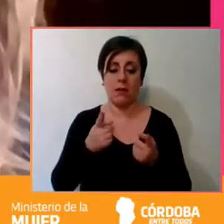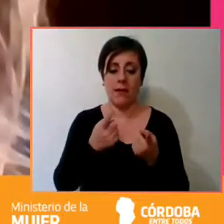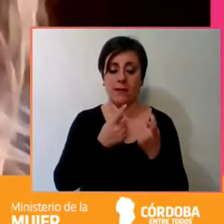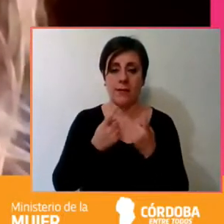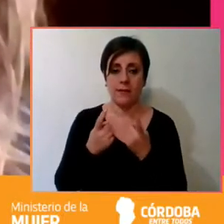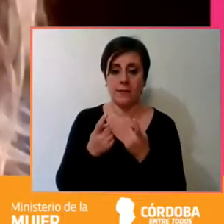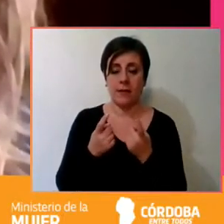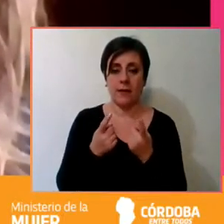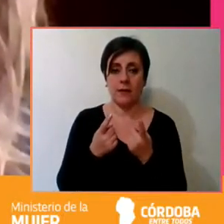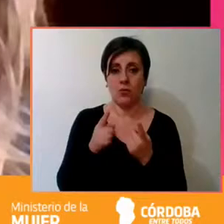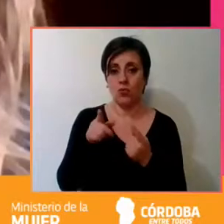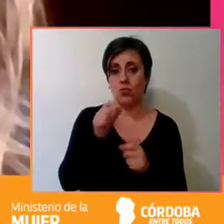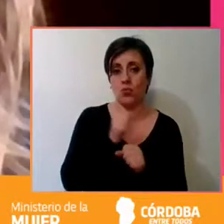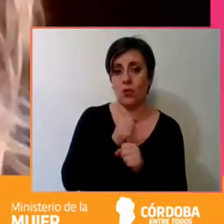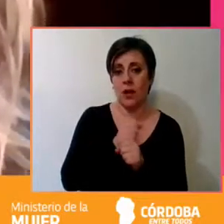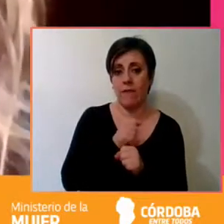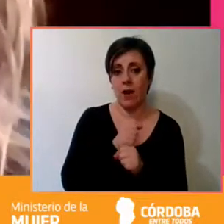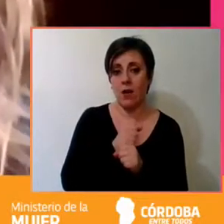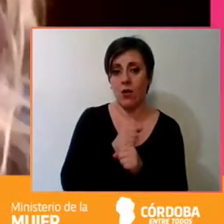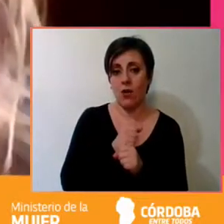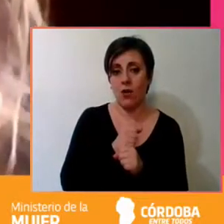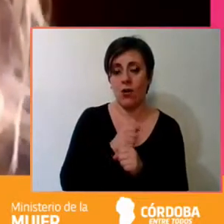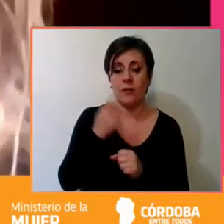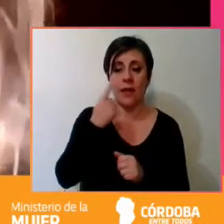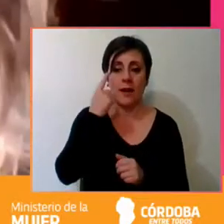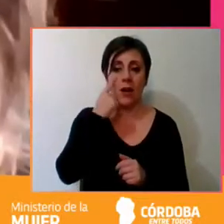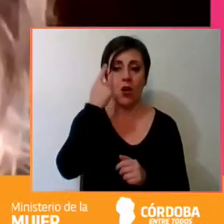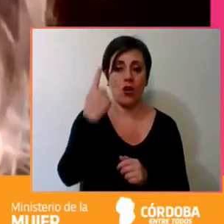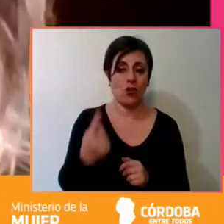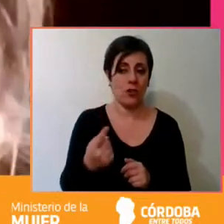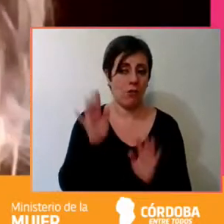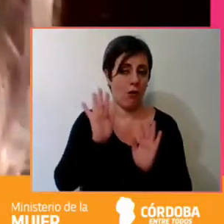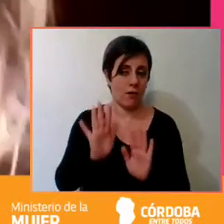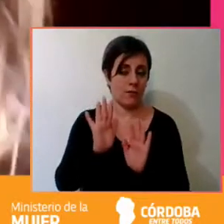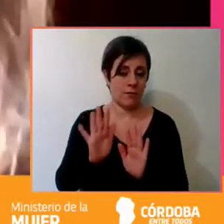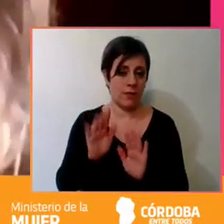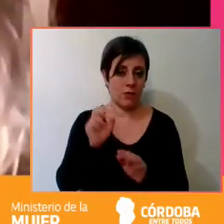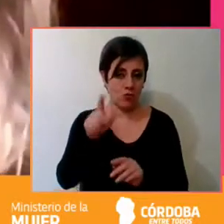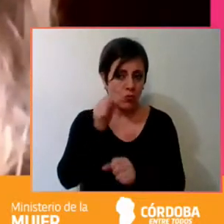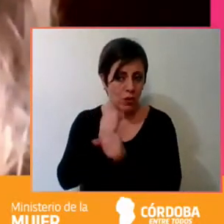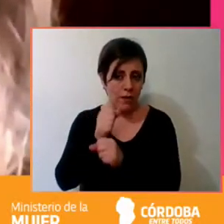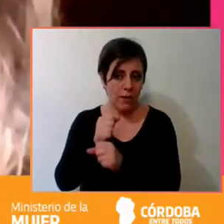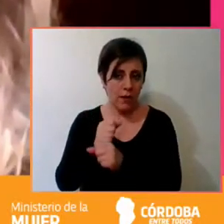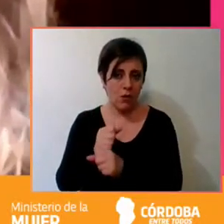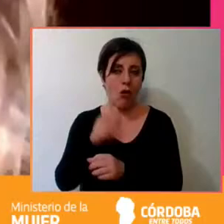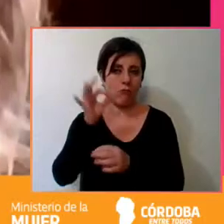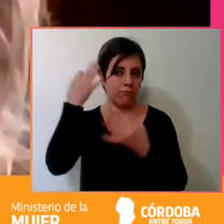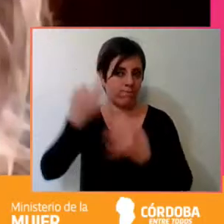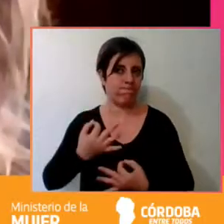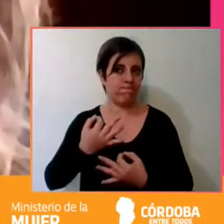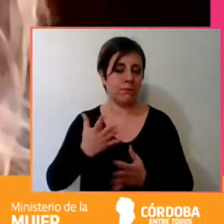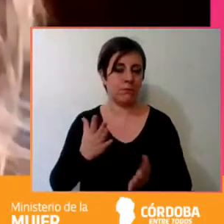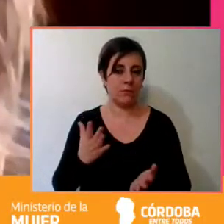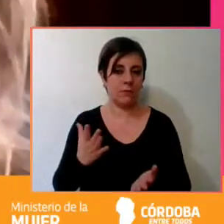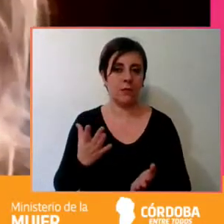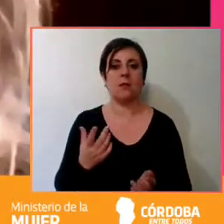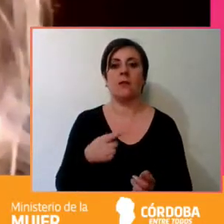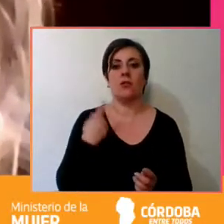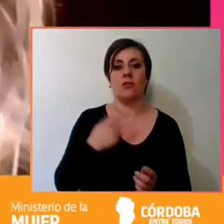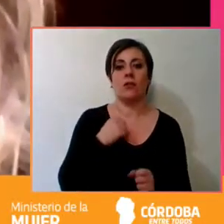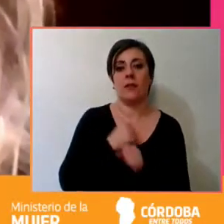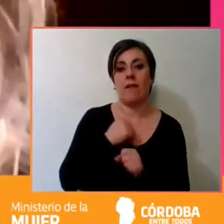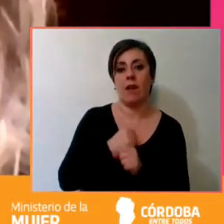es que su trabajo sea reconocido como tal, que lo que hagan se llame trabajo. Nosotros todo lo que hacemos